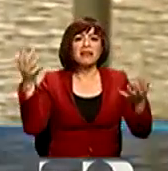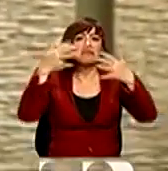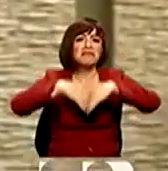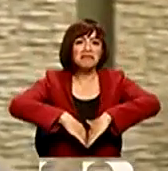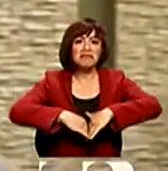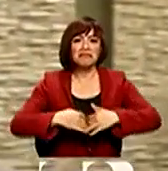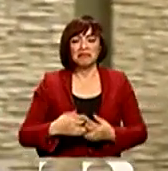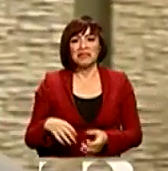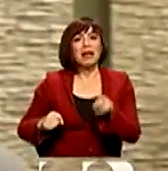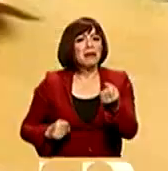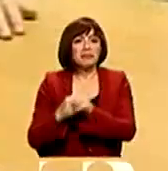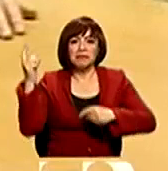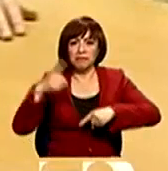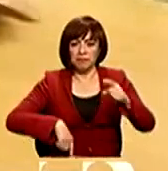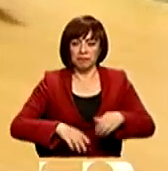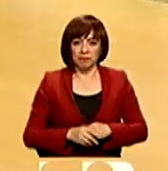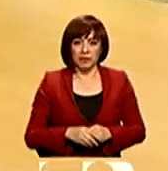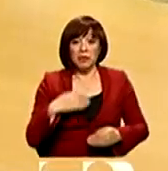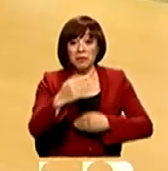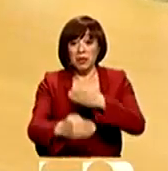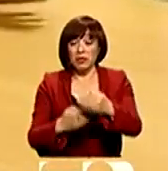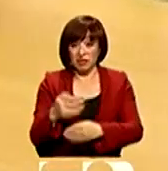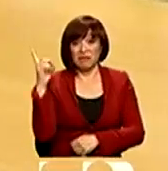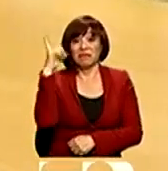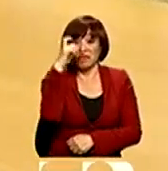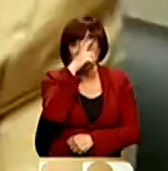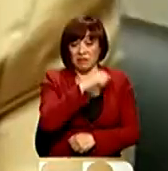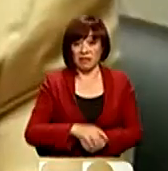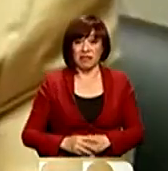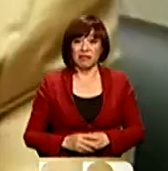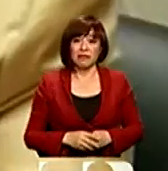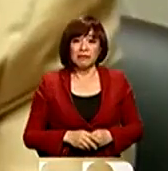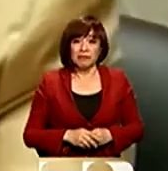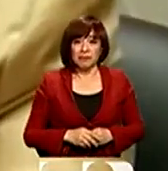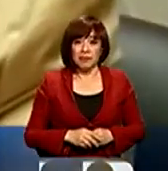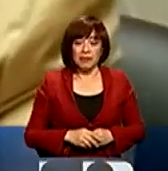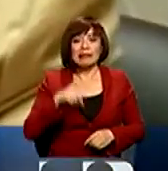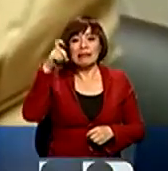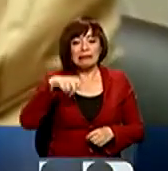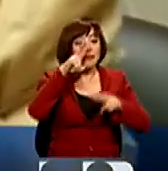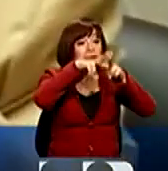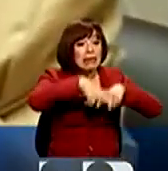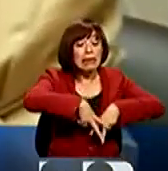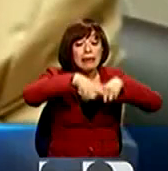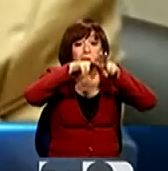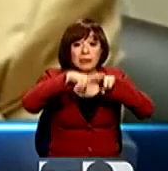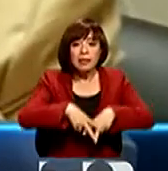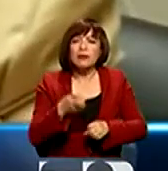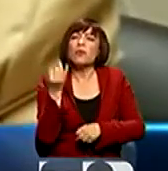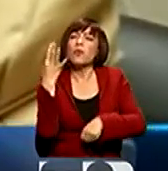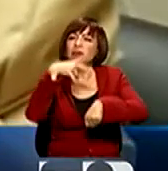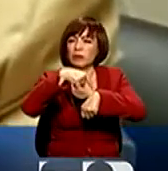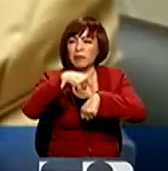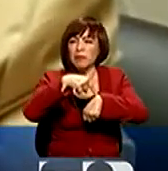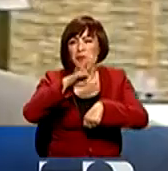coinciden además que las concesiones no son procesos ni fáciles ni rápidos. Una valoración bien hecha va a tomar por lo menos un